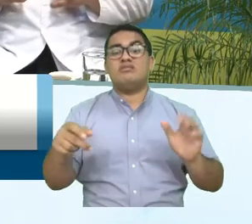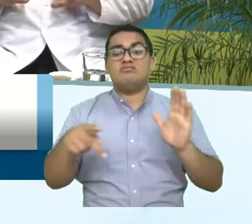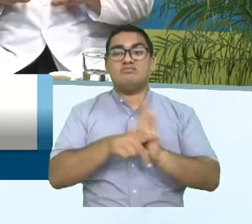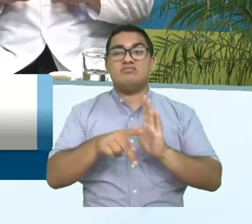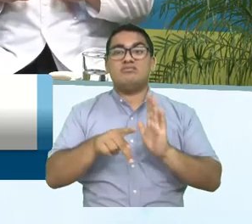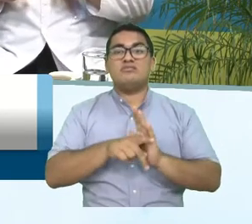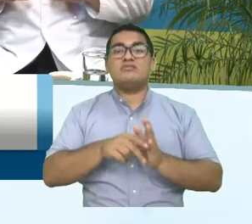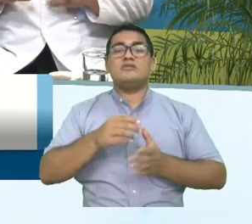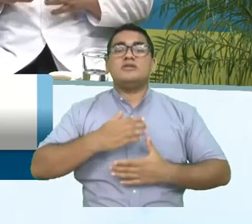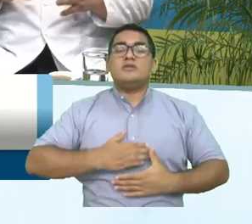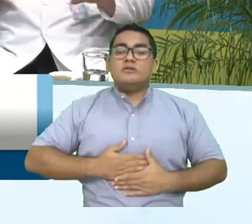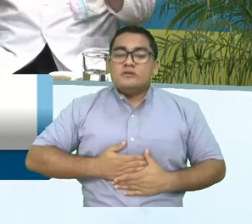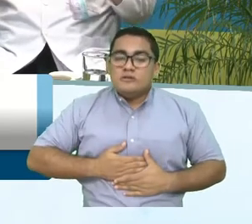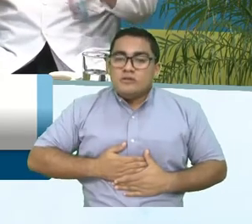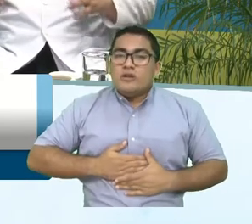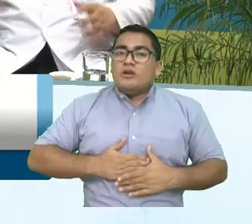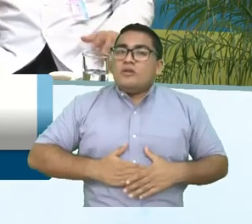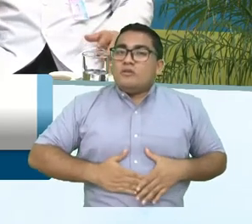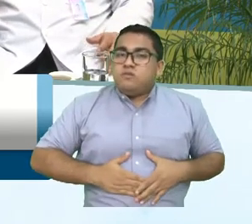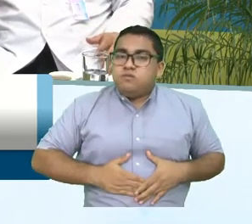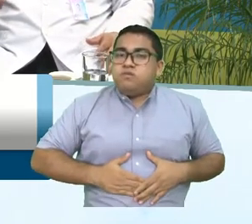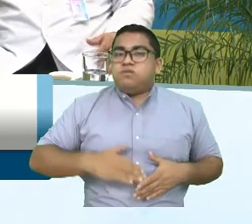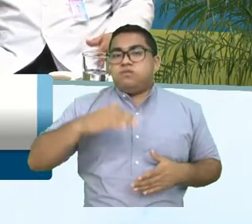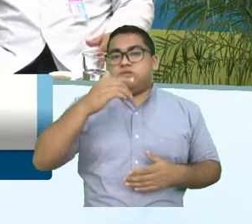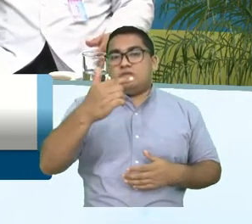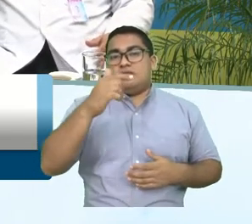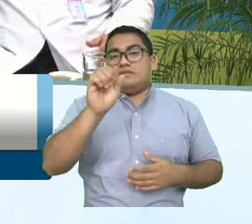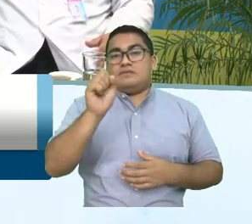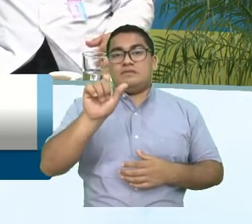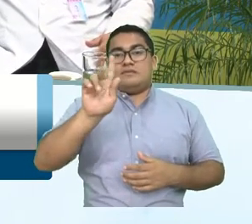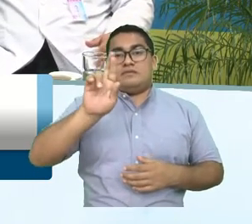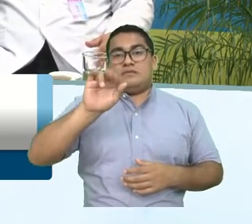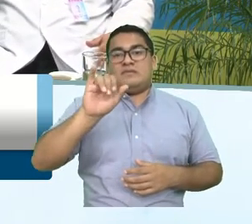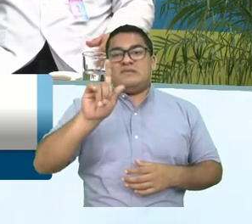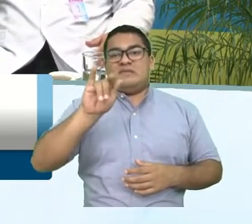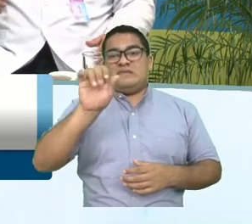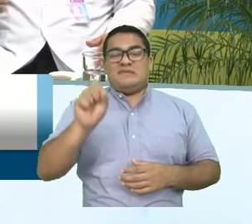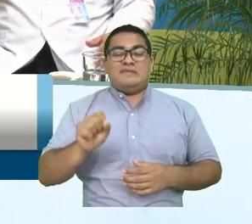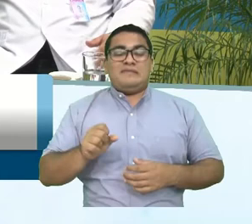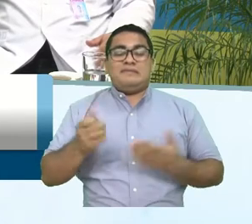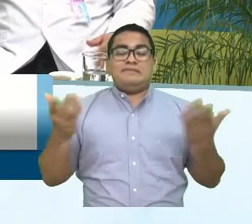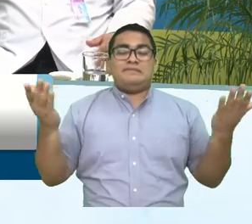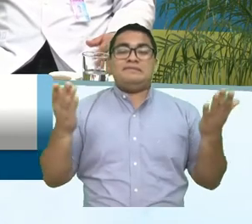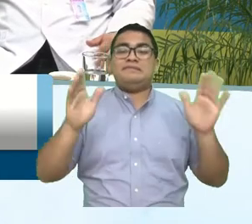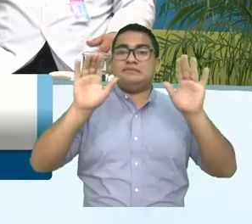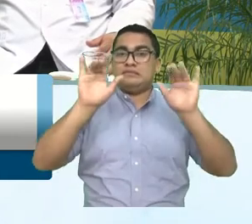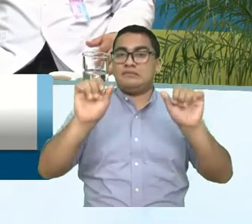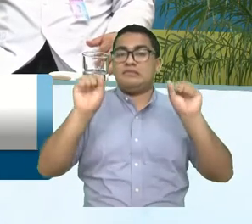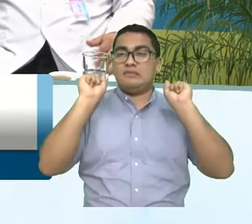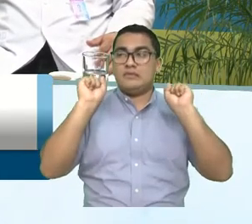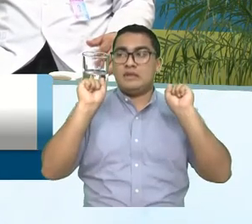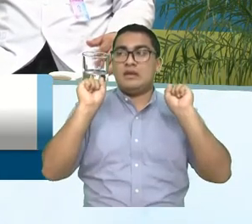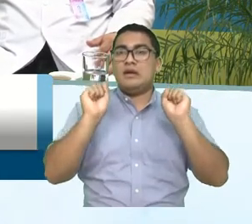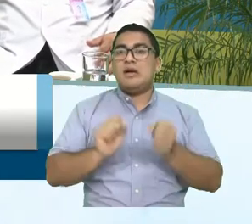la gastritis. Una vez que ya has aprendido, ¿verdad? Y todo, ya las edades mayores, ya encontrás un poquito menos porque ya tratas de